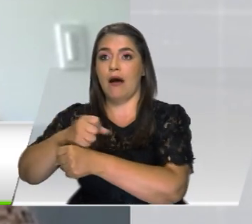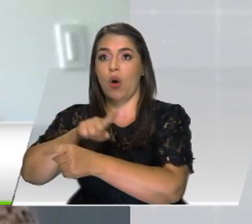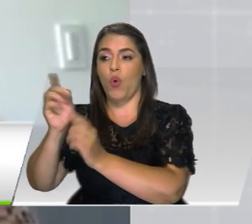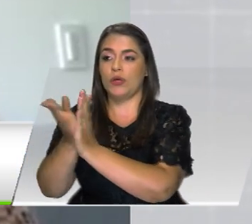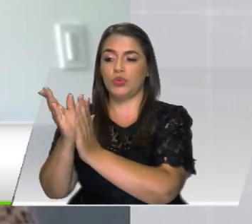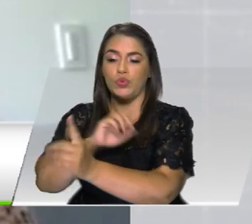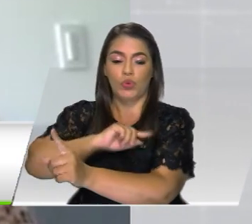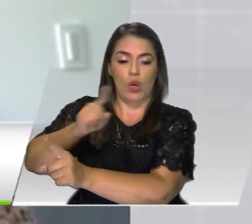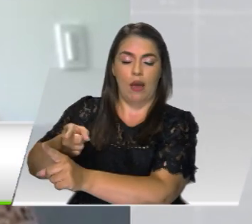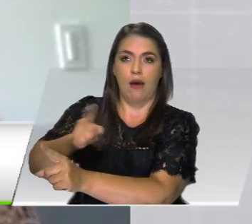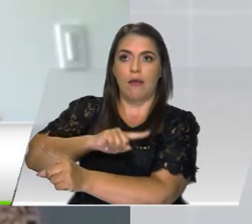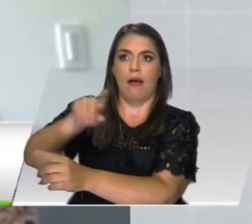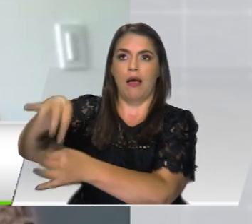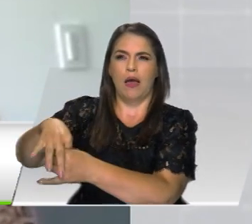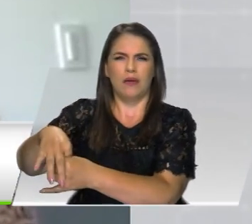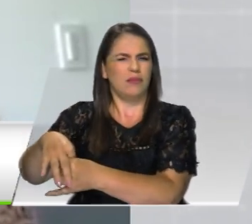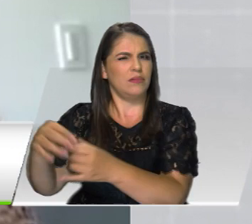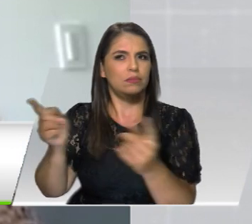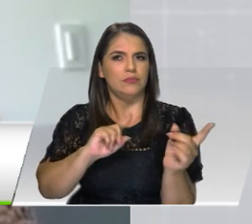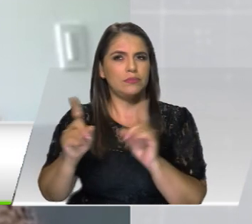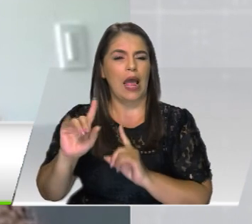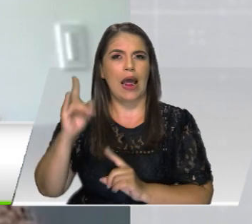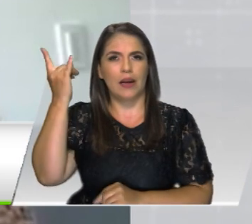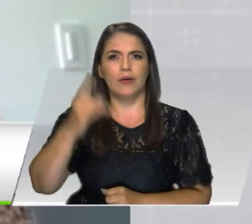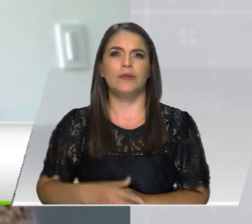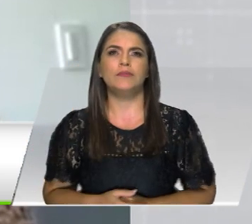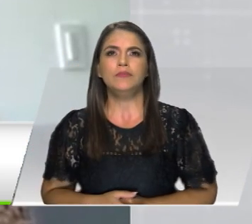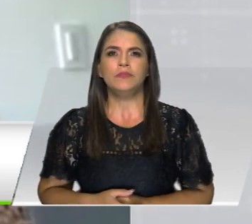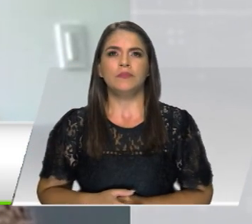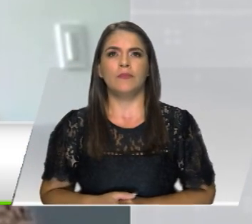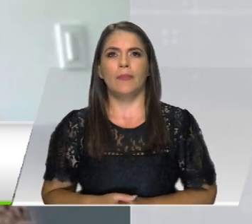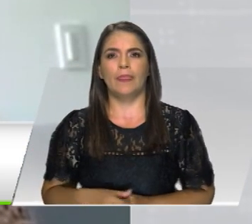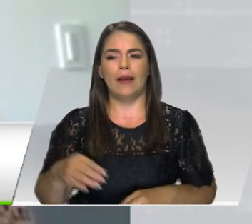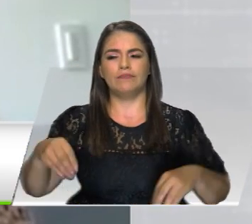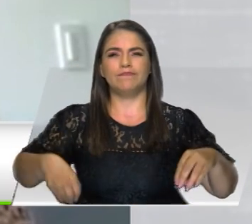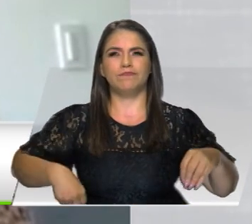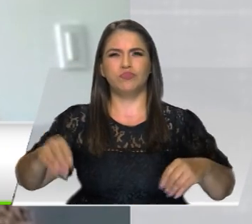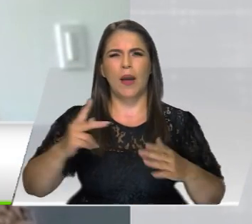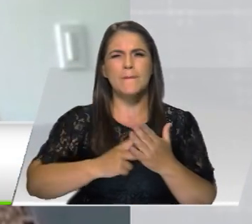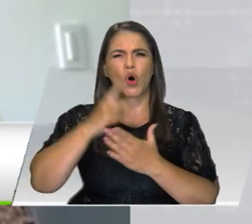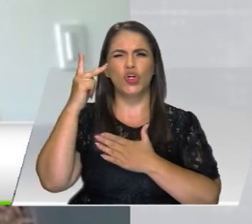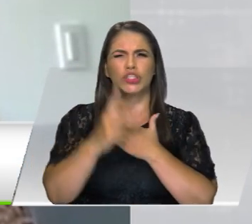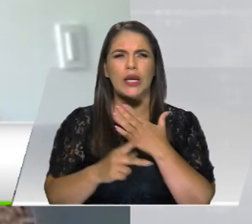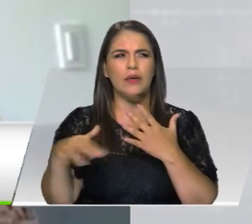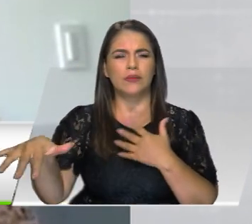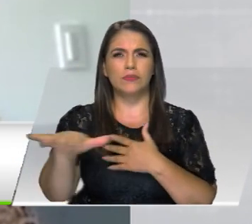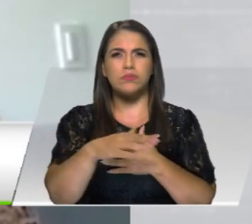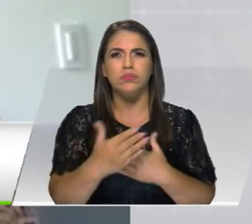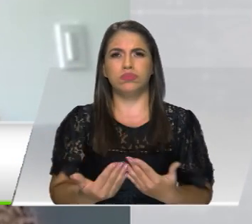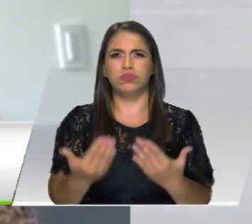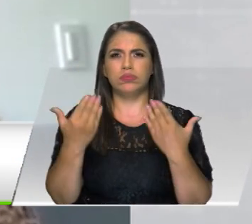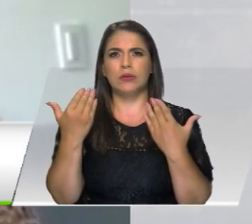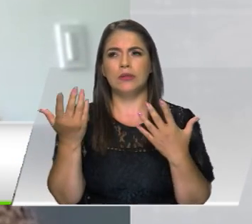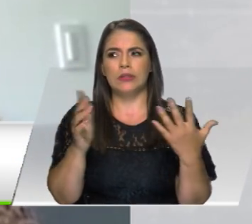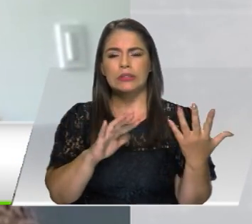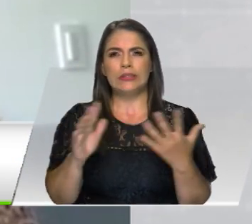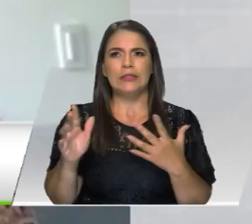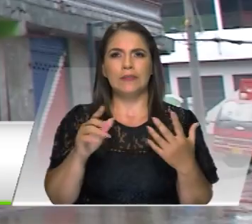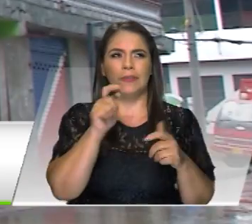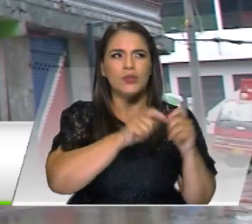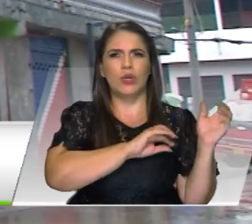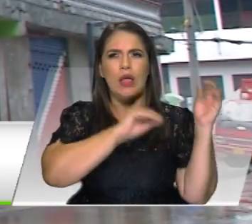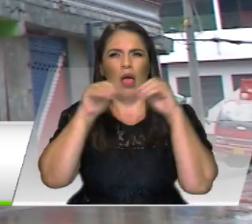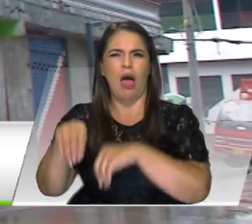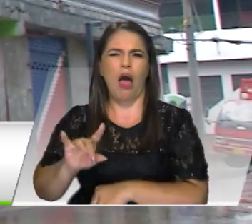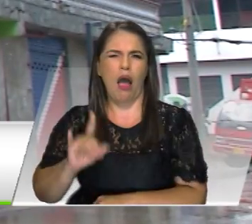en otro municipio. Asimismo, son municipios con un alto grado de proyectos urbanísticos que estimulan las mudanzas de la población.